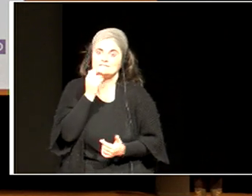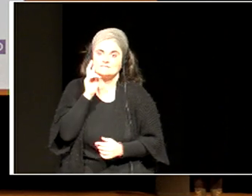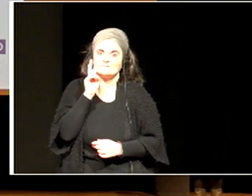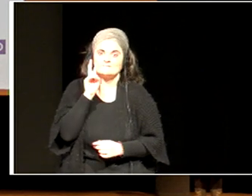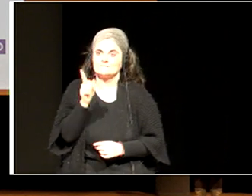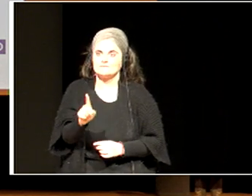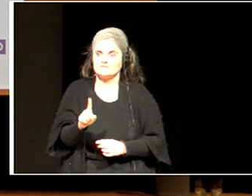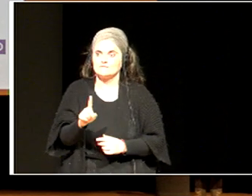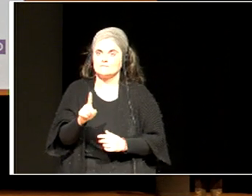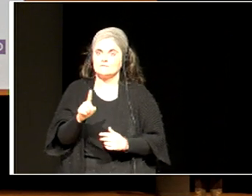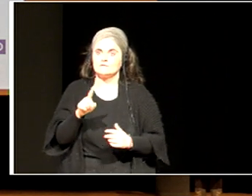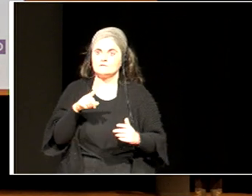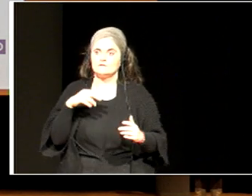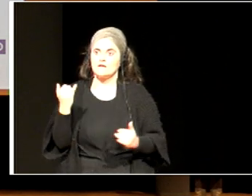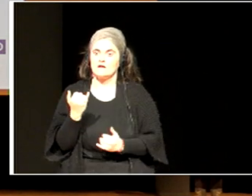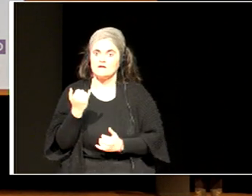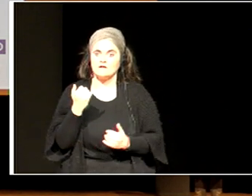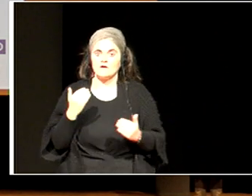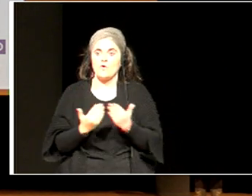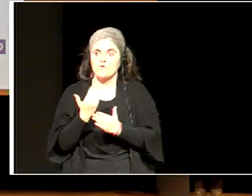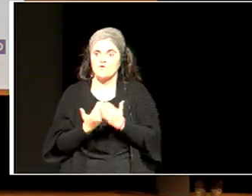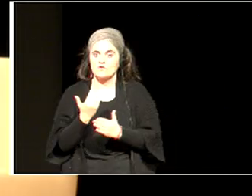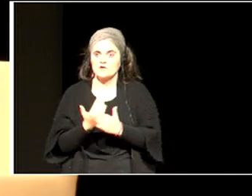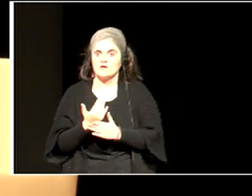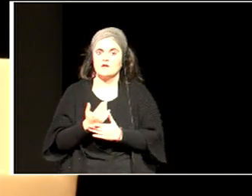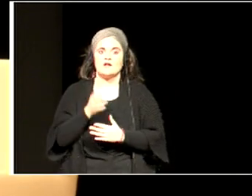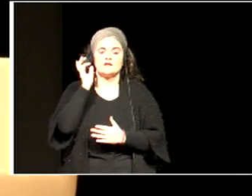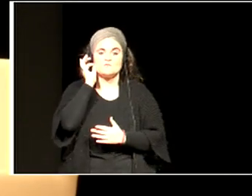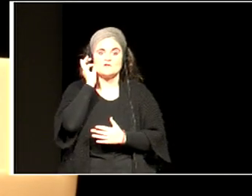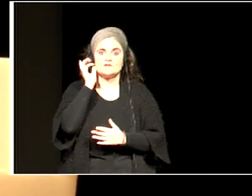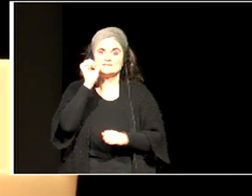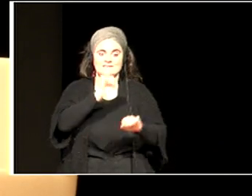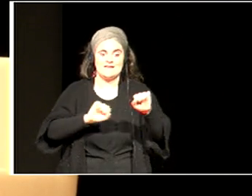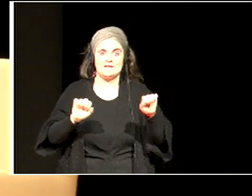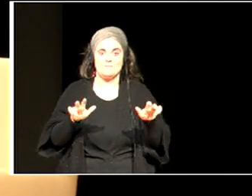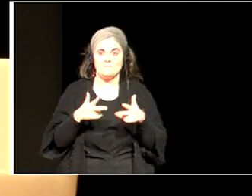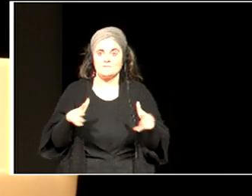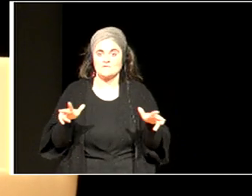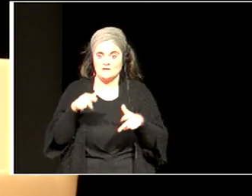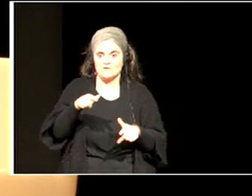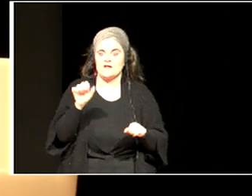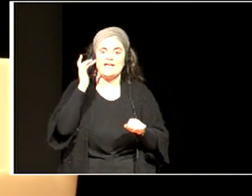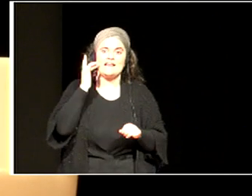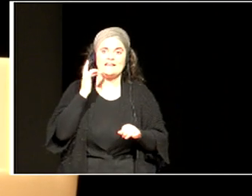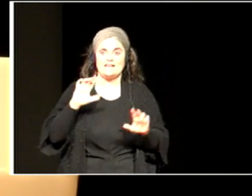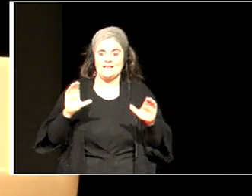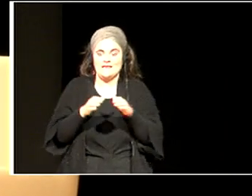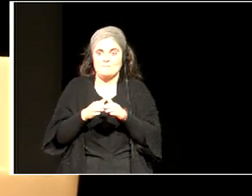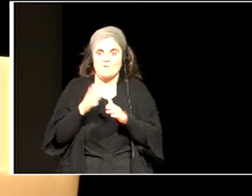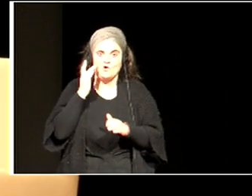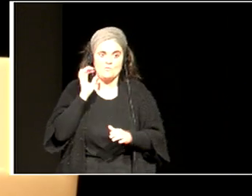jornadas quiero dar las gracias a todo el equipo de limpieza del teatro euskalduna del palacio euskalduna porque tenemos una zona